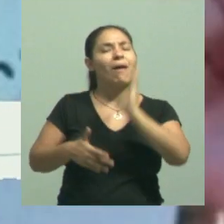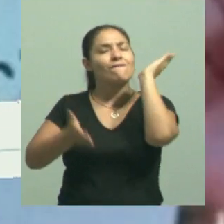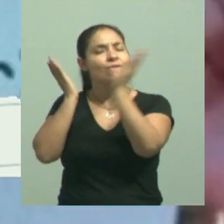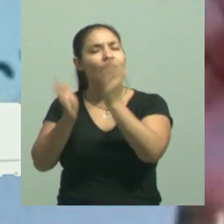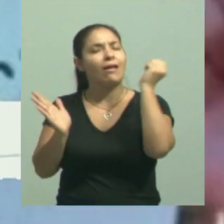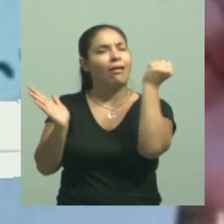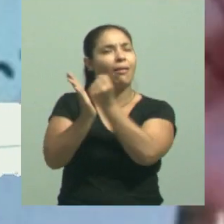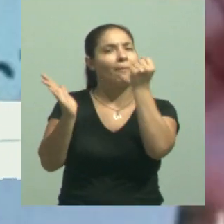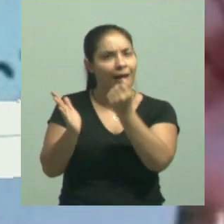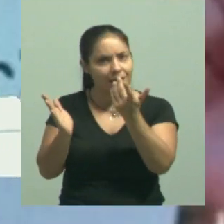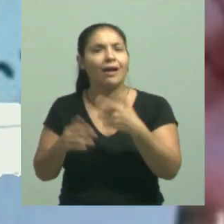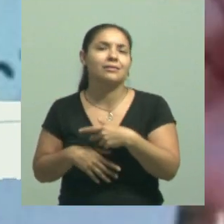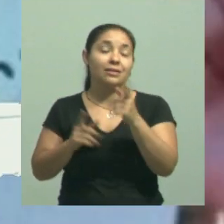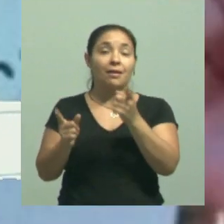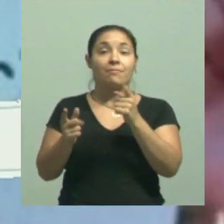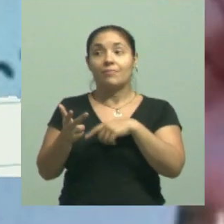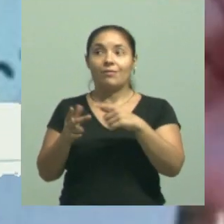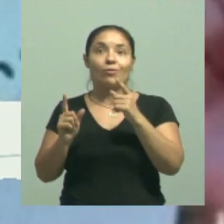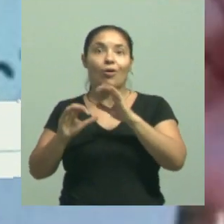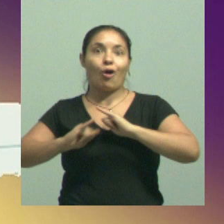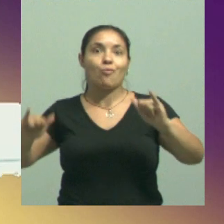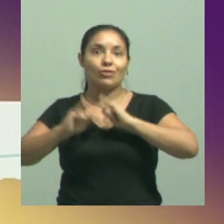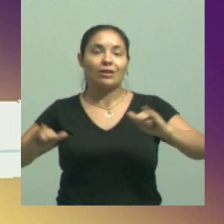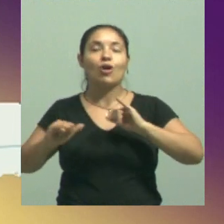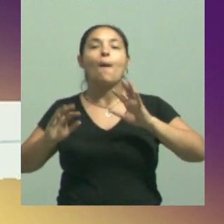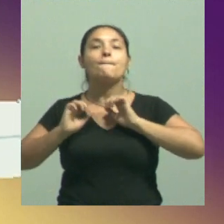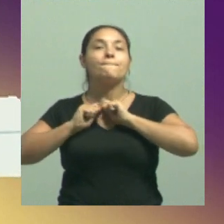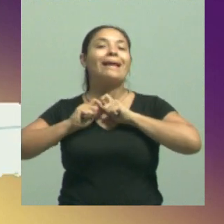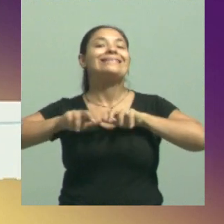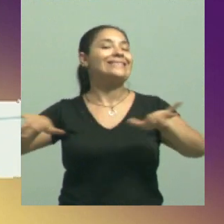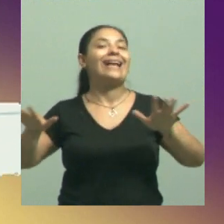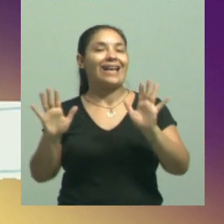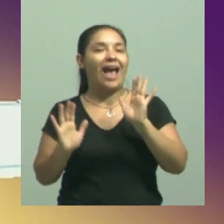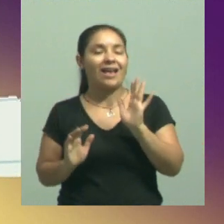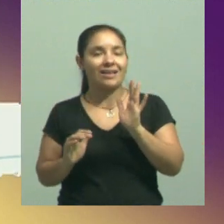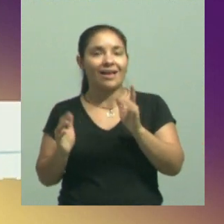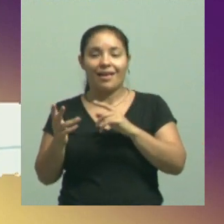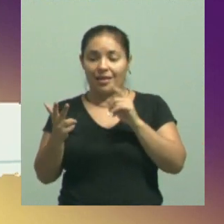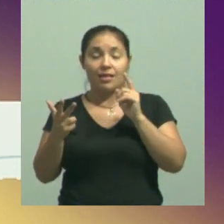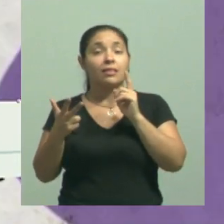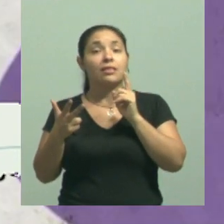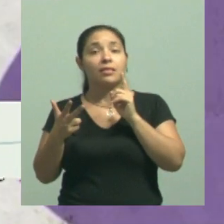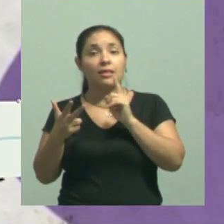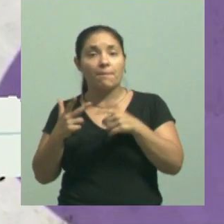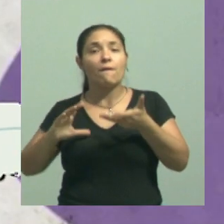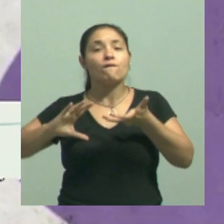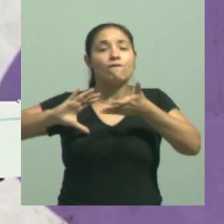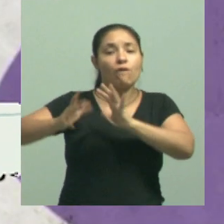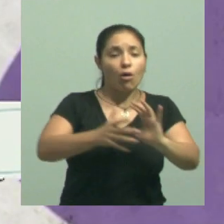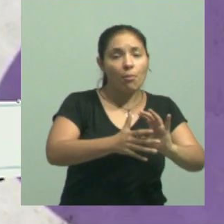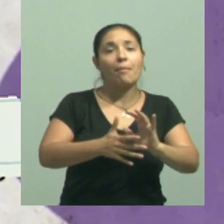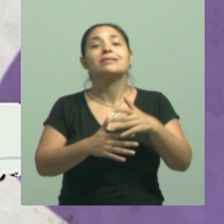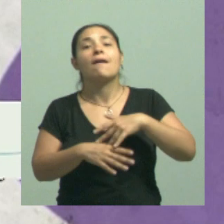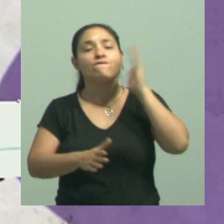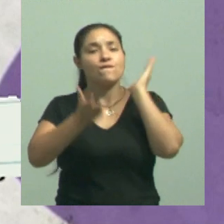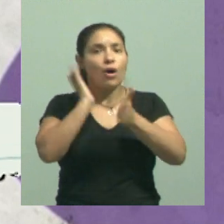mensajes estereotipados a través de los medios de comunicación, mensajes estereotipados. Y modalidades de violencia, es decir, formas, lugares en donde esa